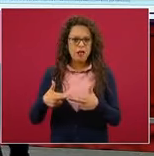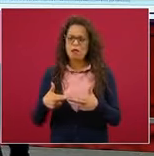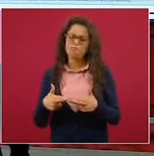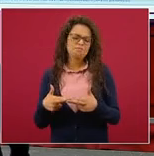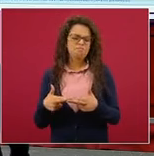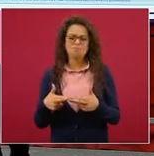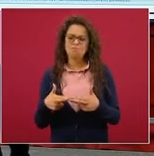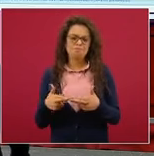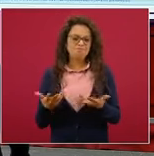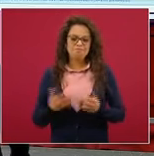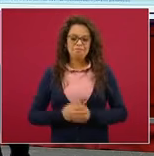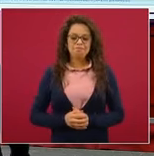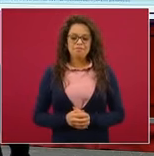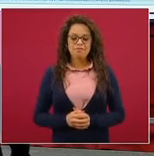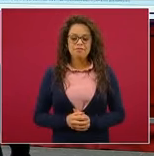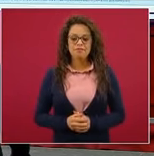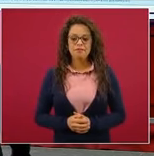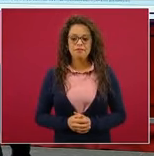siguiente, por favor.